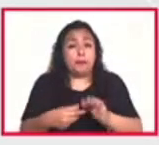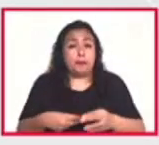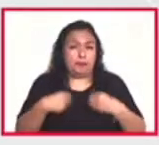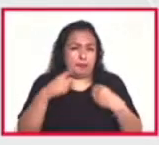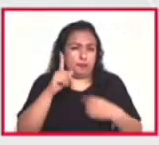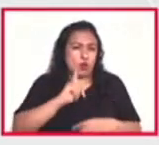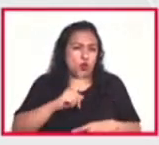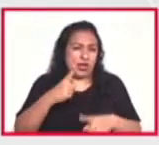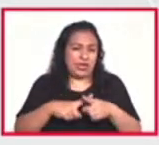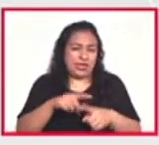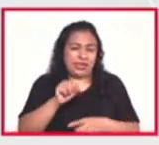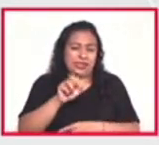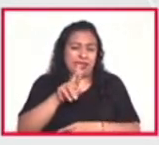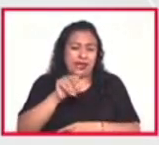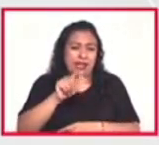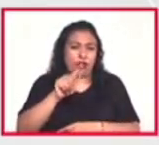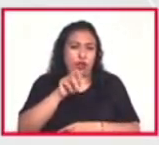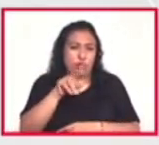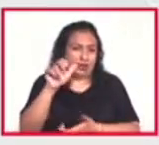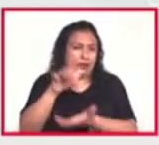Torres.